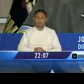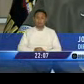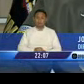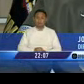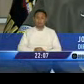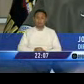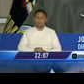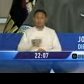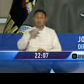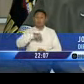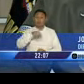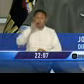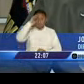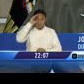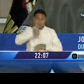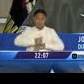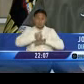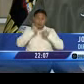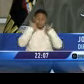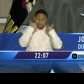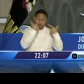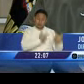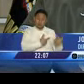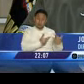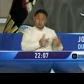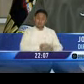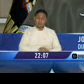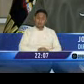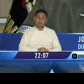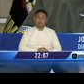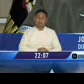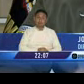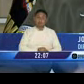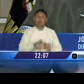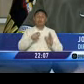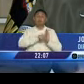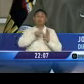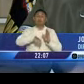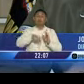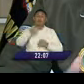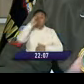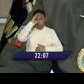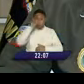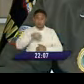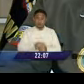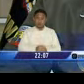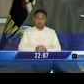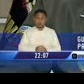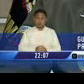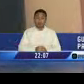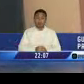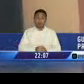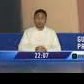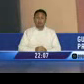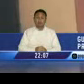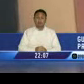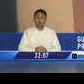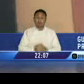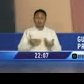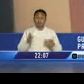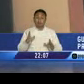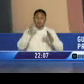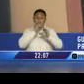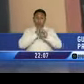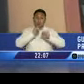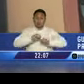debidamente controlado y supervisado tanto por la parte judicial como por la Policía Nacional a través de nuestra unidad de INAPEN. Ya para la noche,